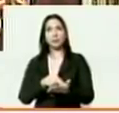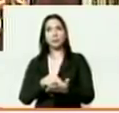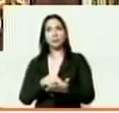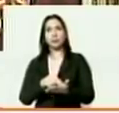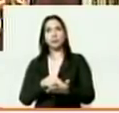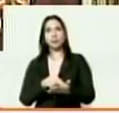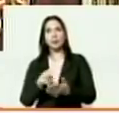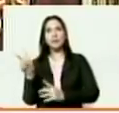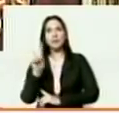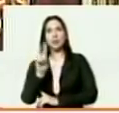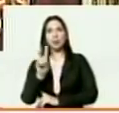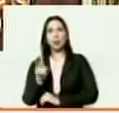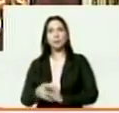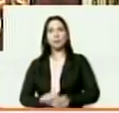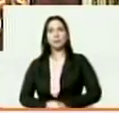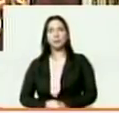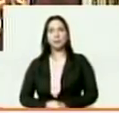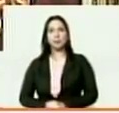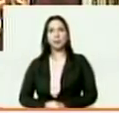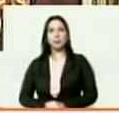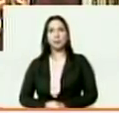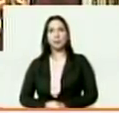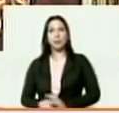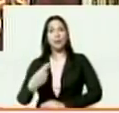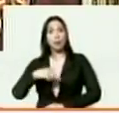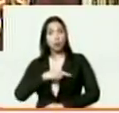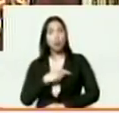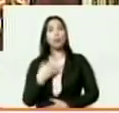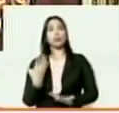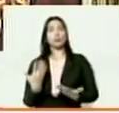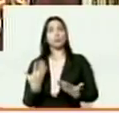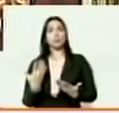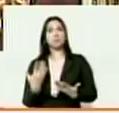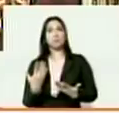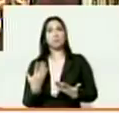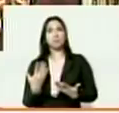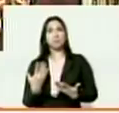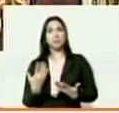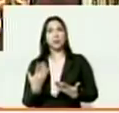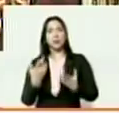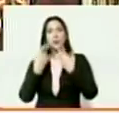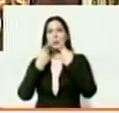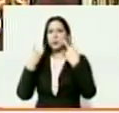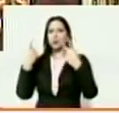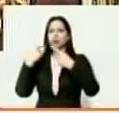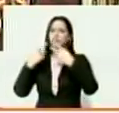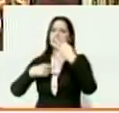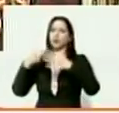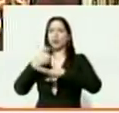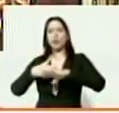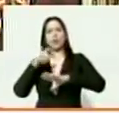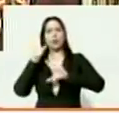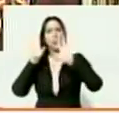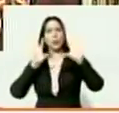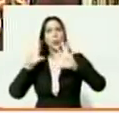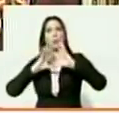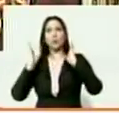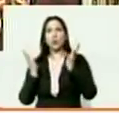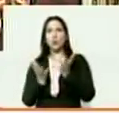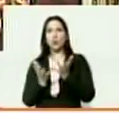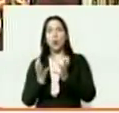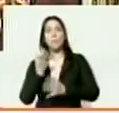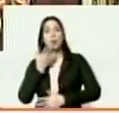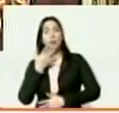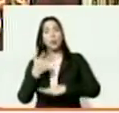de Venezuela. Se lo hemos hecho también del conocimiento de otros gobiernos del mundo, del gobierno